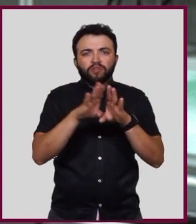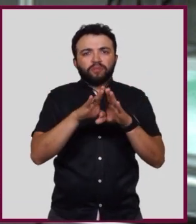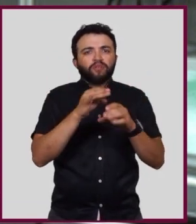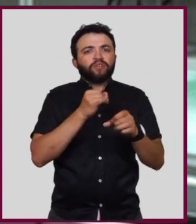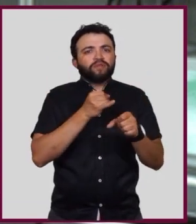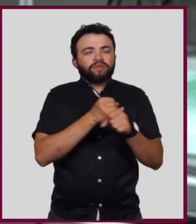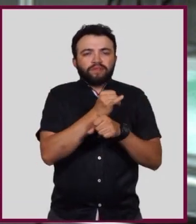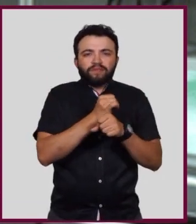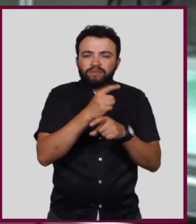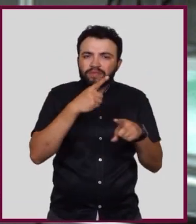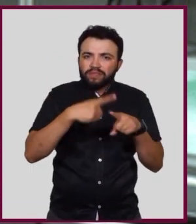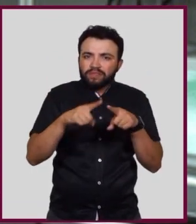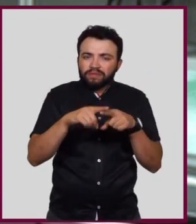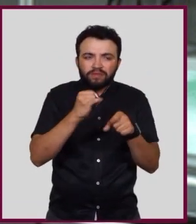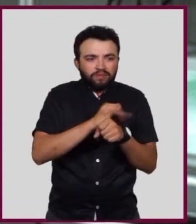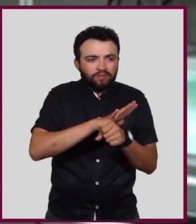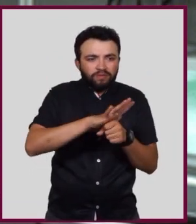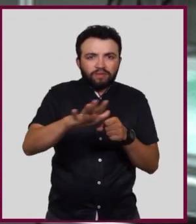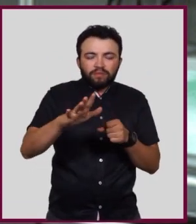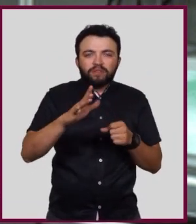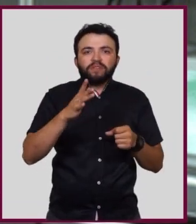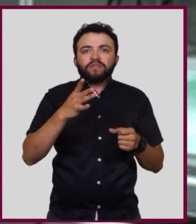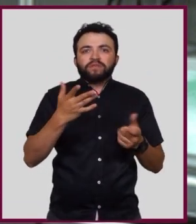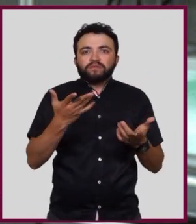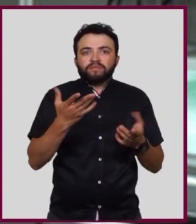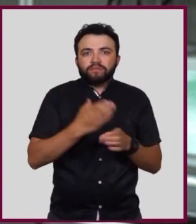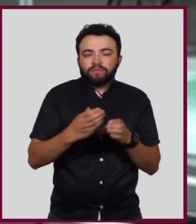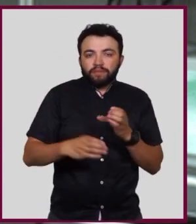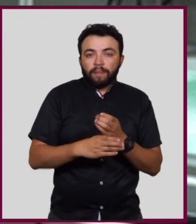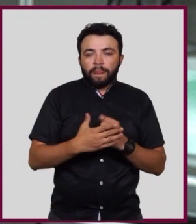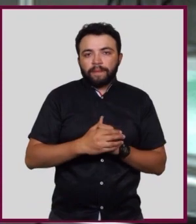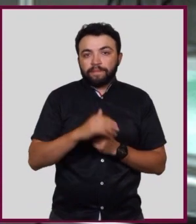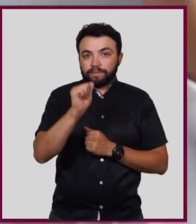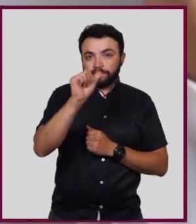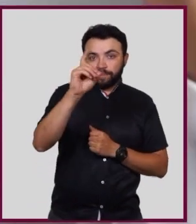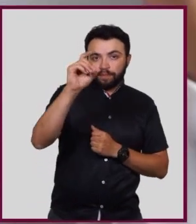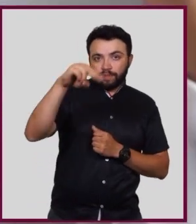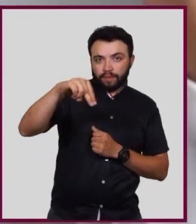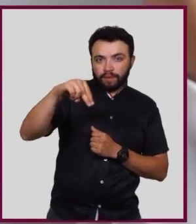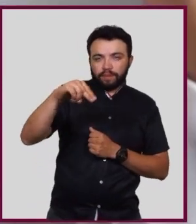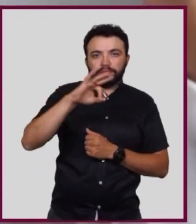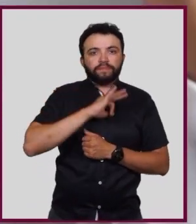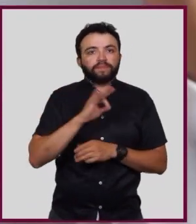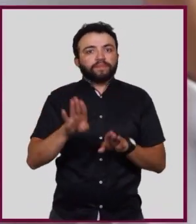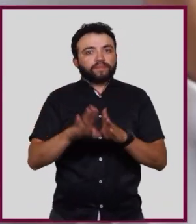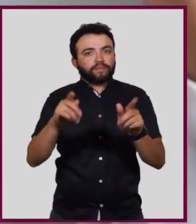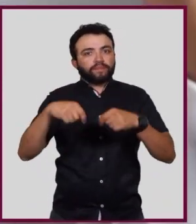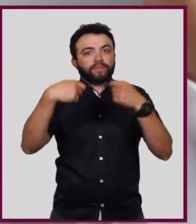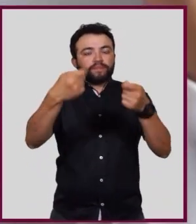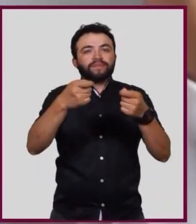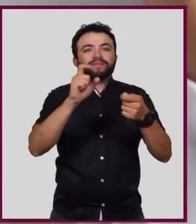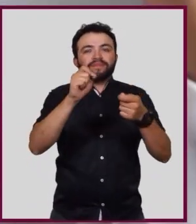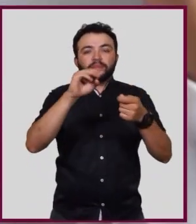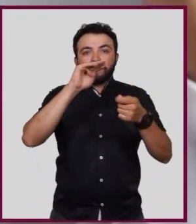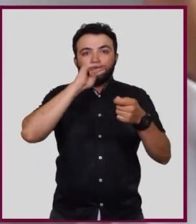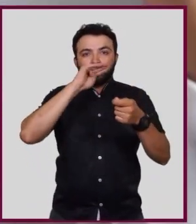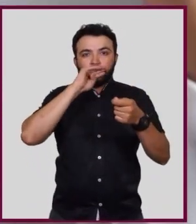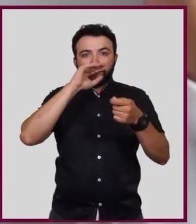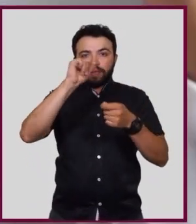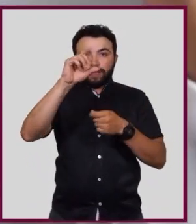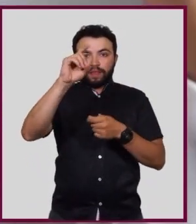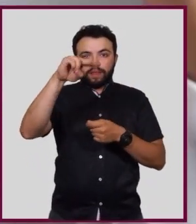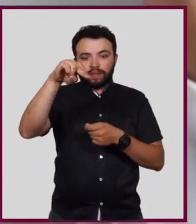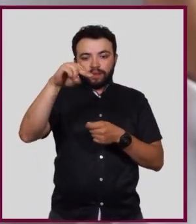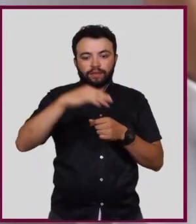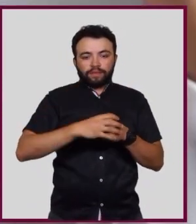en una investigación arqueológica? Se entiende que el ADN mitocondrial da el linaje materno. Entonces